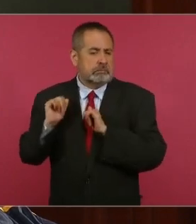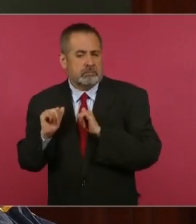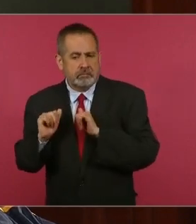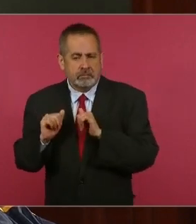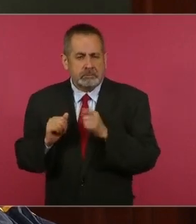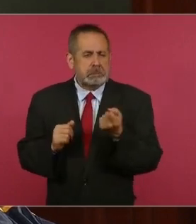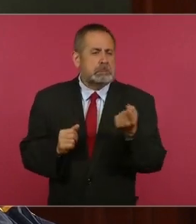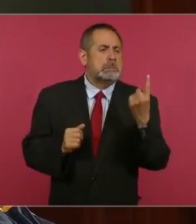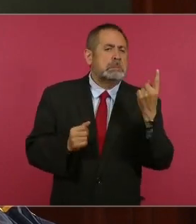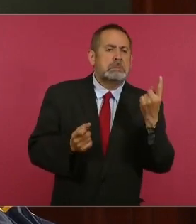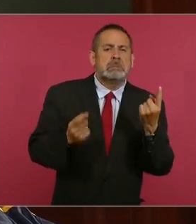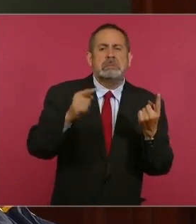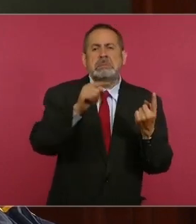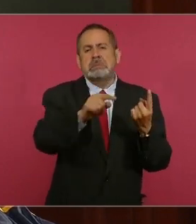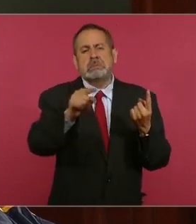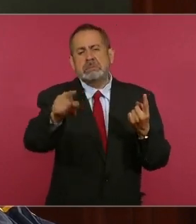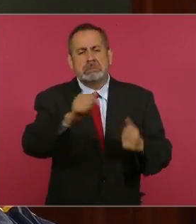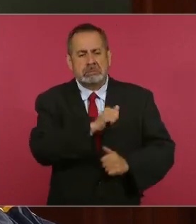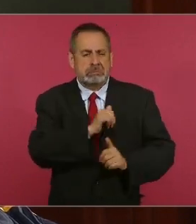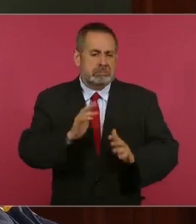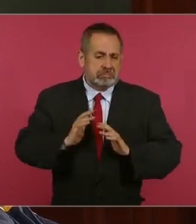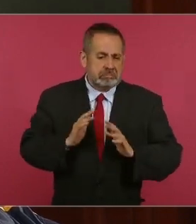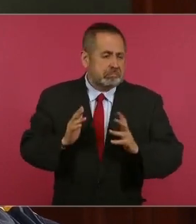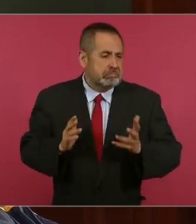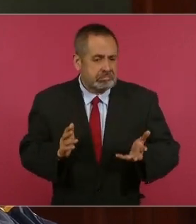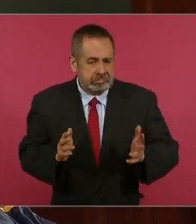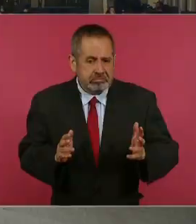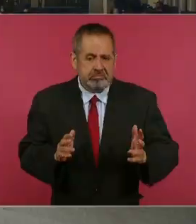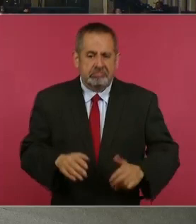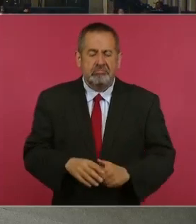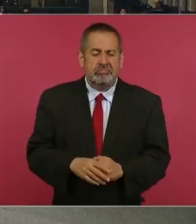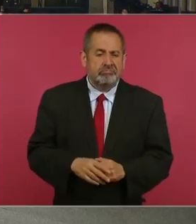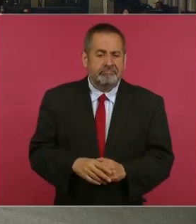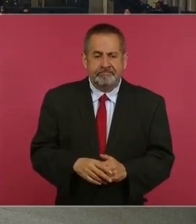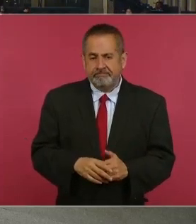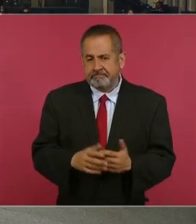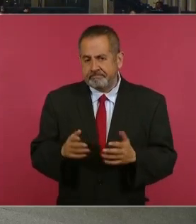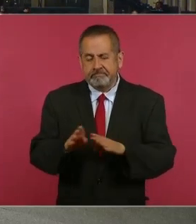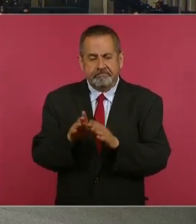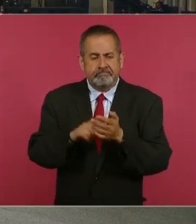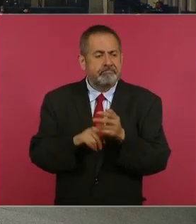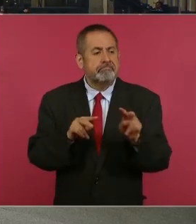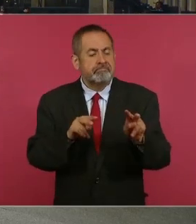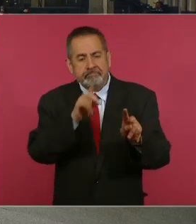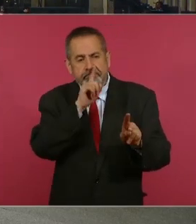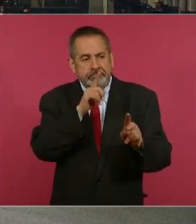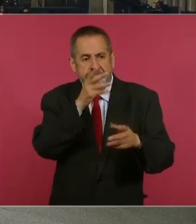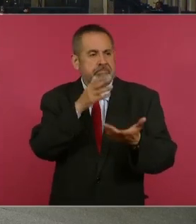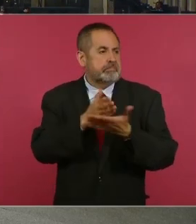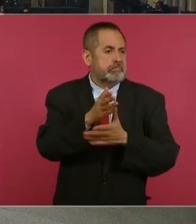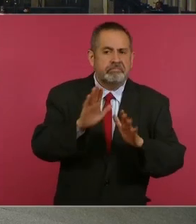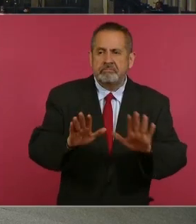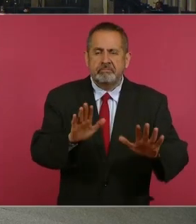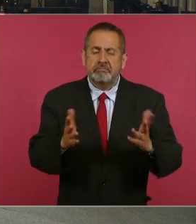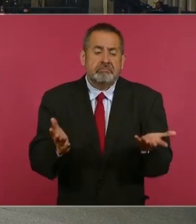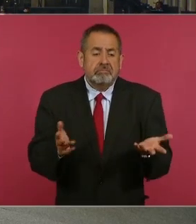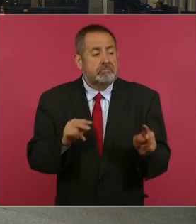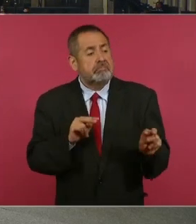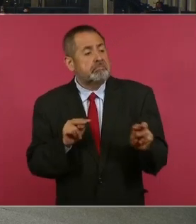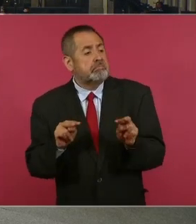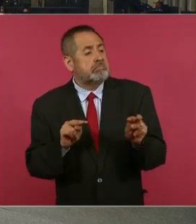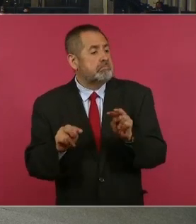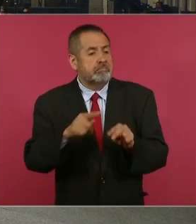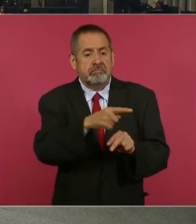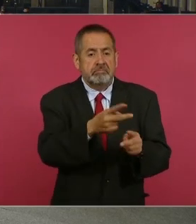que otro elemento del Ejército, pues simple y sencillamente observando cómo saqueaban estas personas los